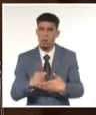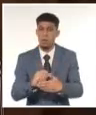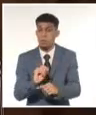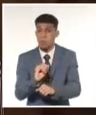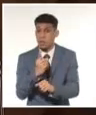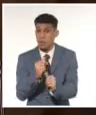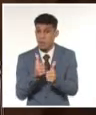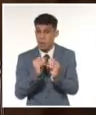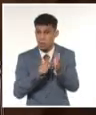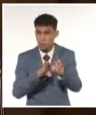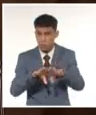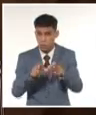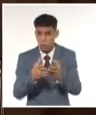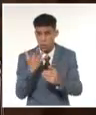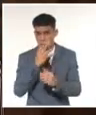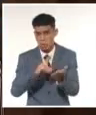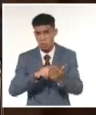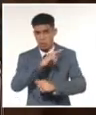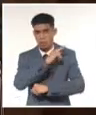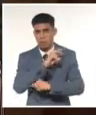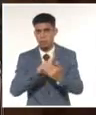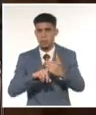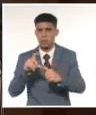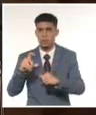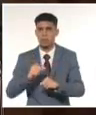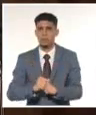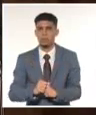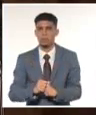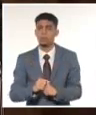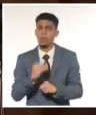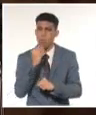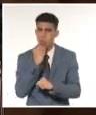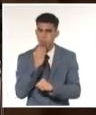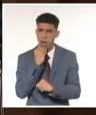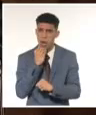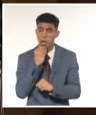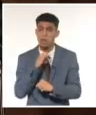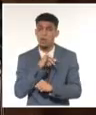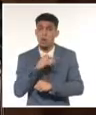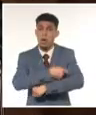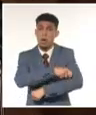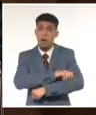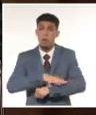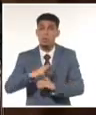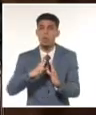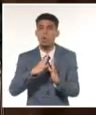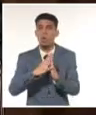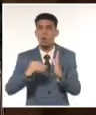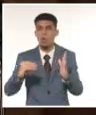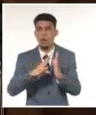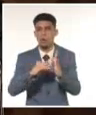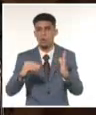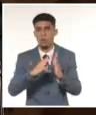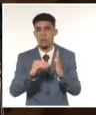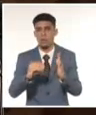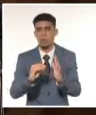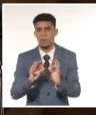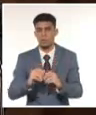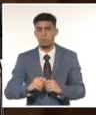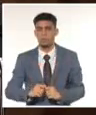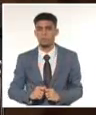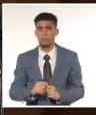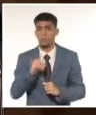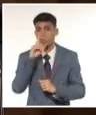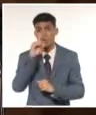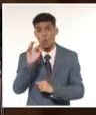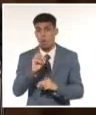política. Solo así la capacidad de movilización y el compromiso del pueblo están garantizados. No es